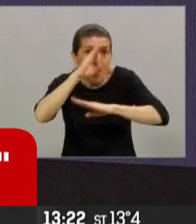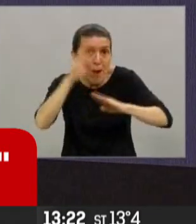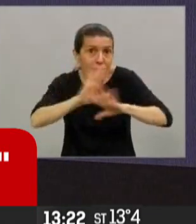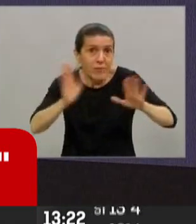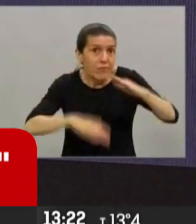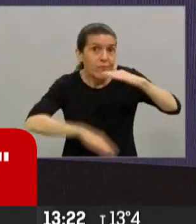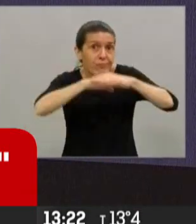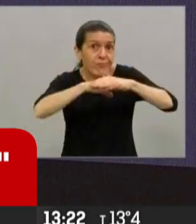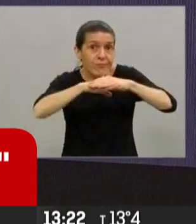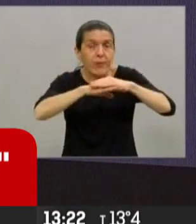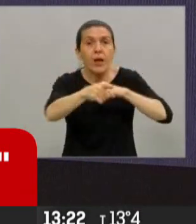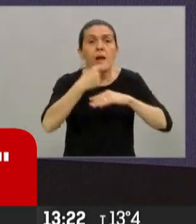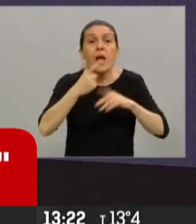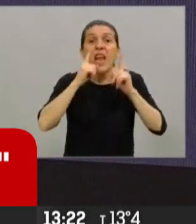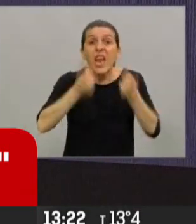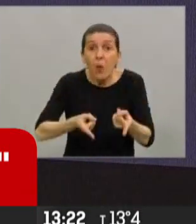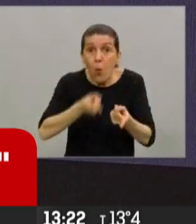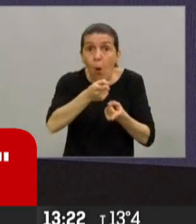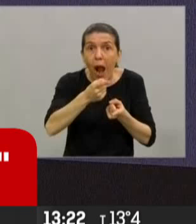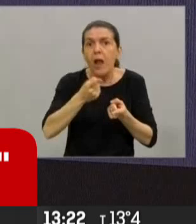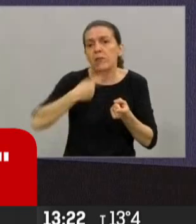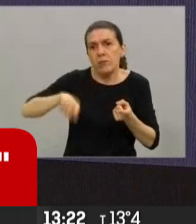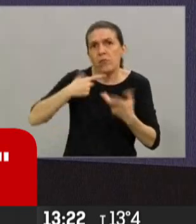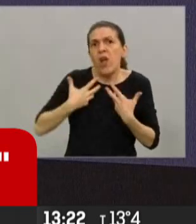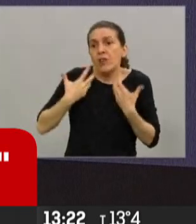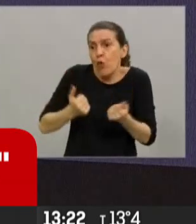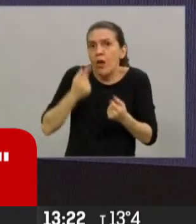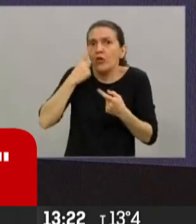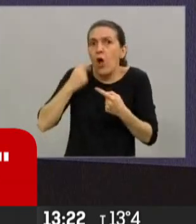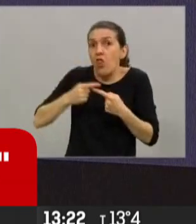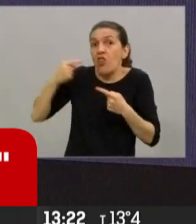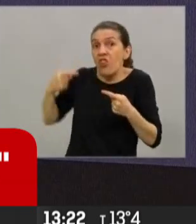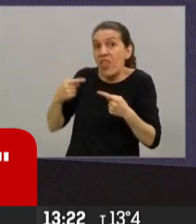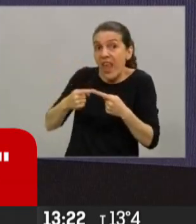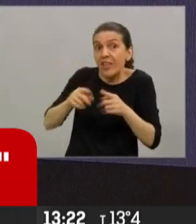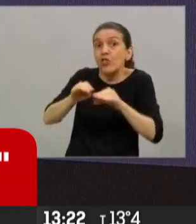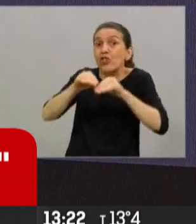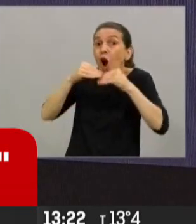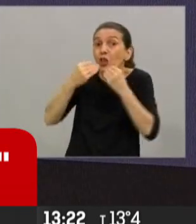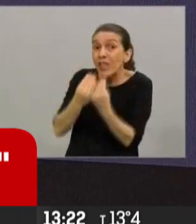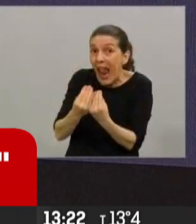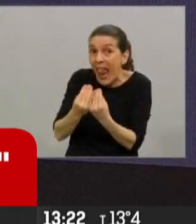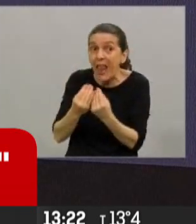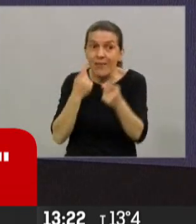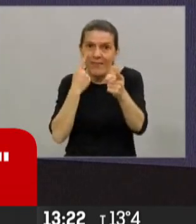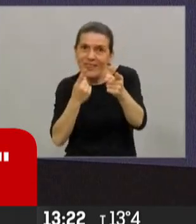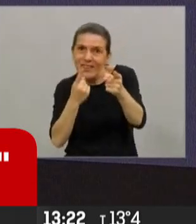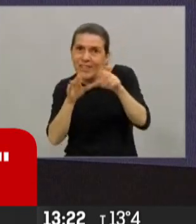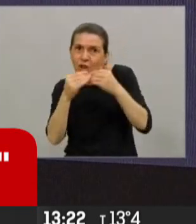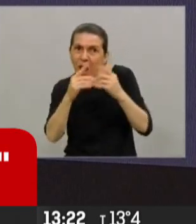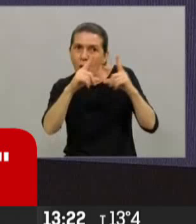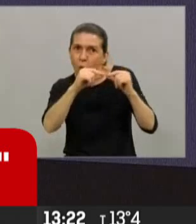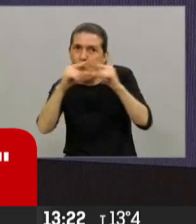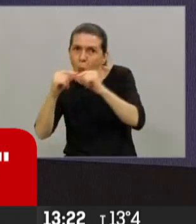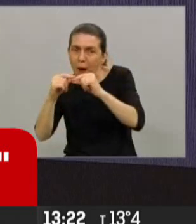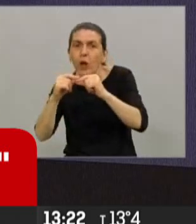El número, a pesar de todo el esfuerzo de todos estos días, el número que estamos mostrando es que la